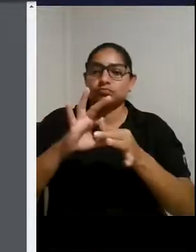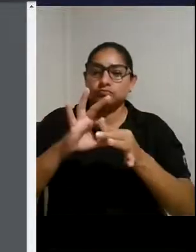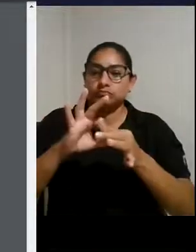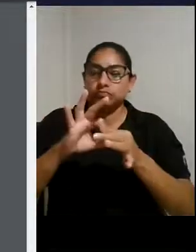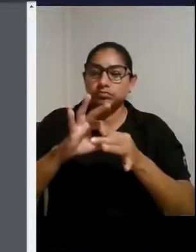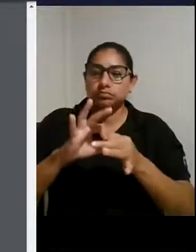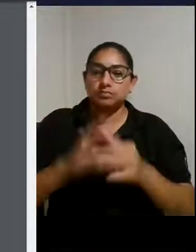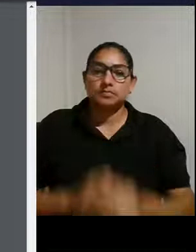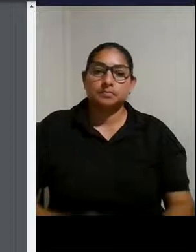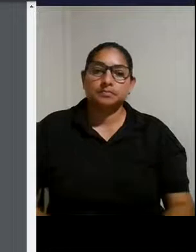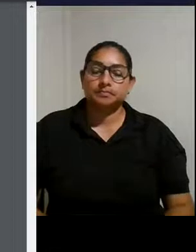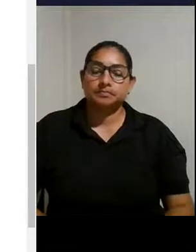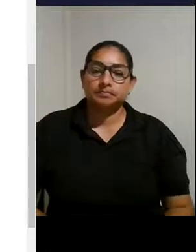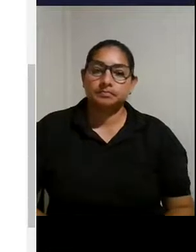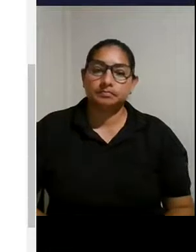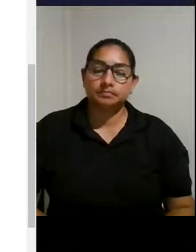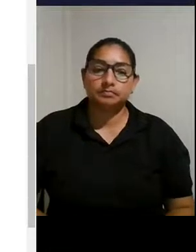Me vuelvo por acá.